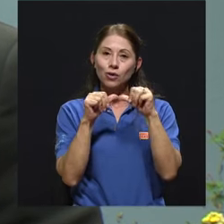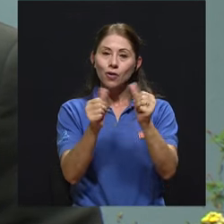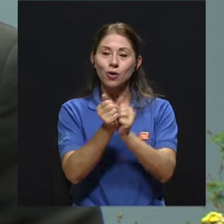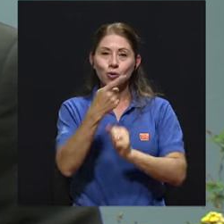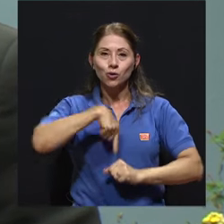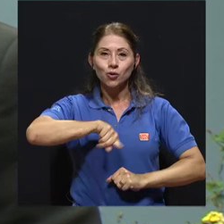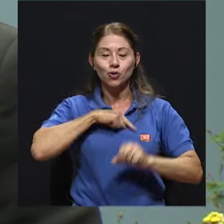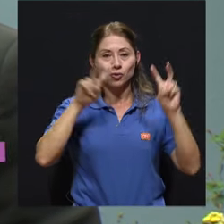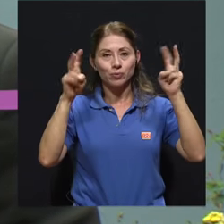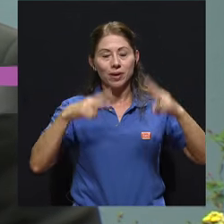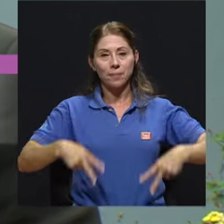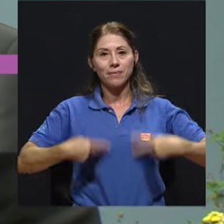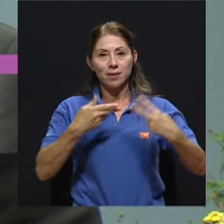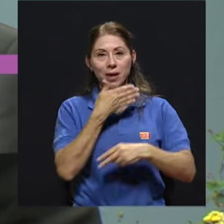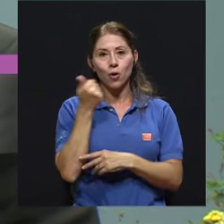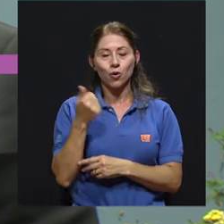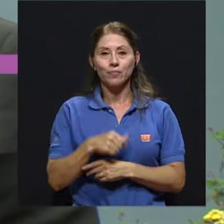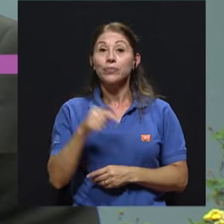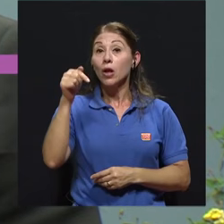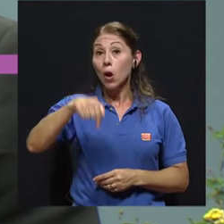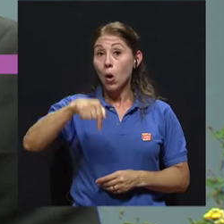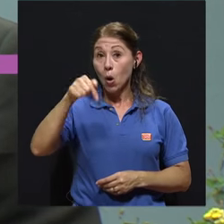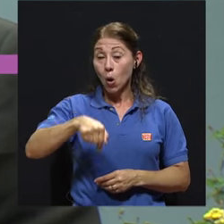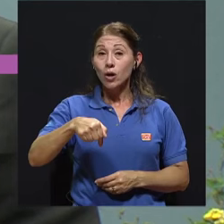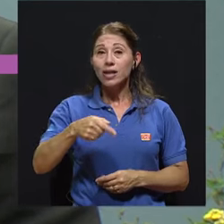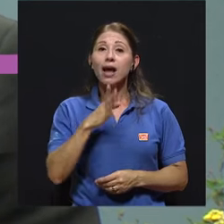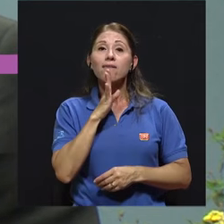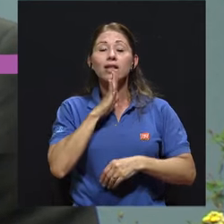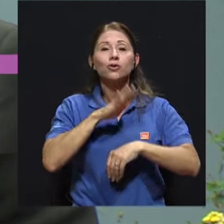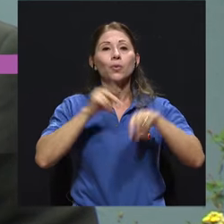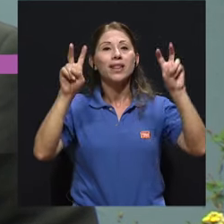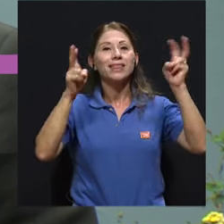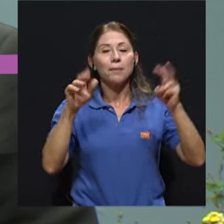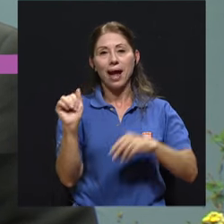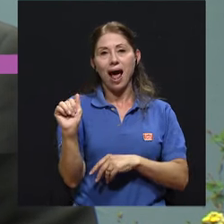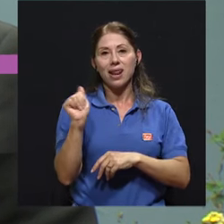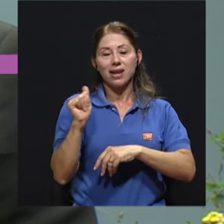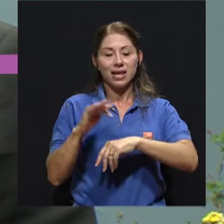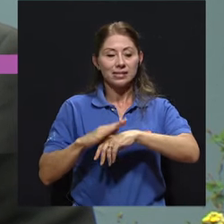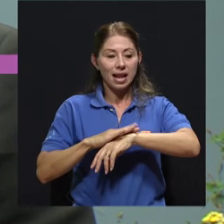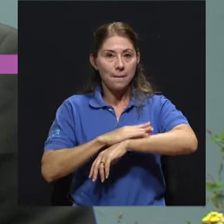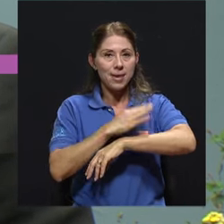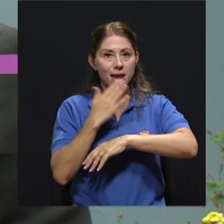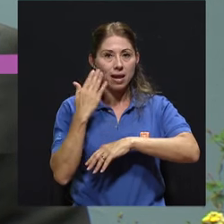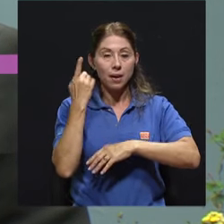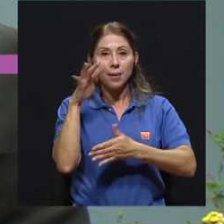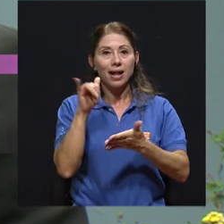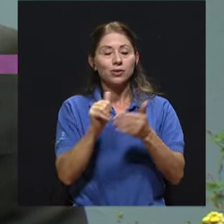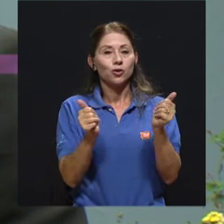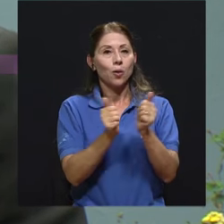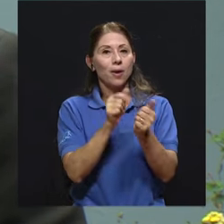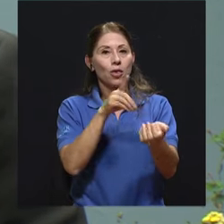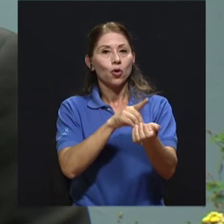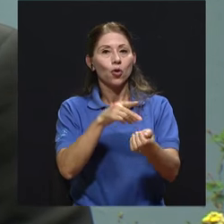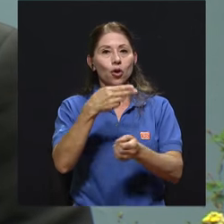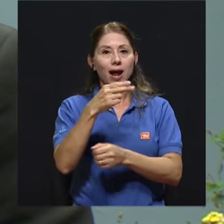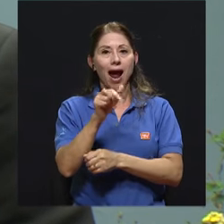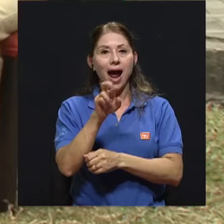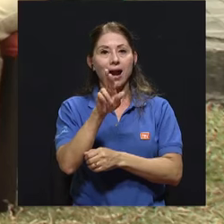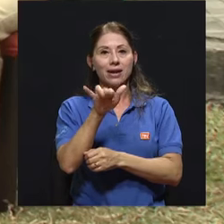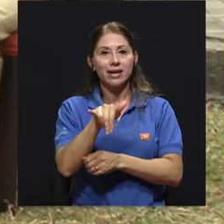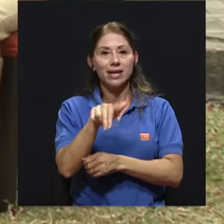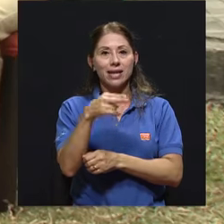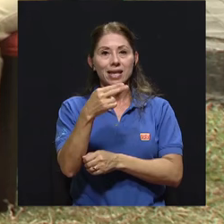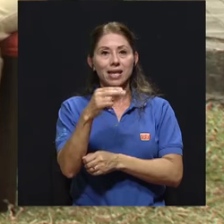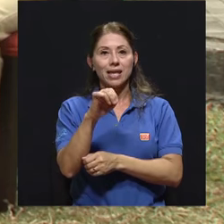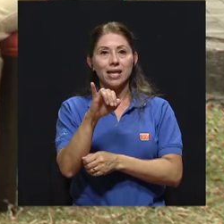Muchísimas gracias por continuar con nosotros en Vivir Mejor. El día de hoy estamos tocando el tema de las alergias en la piel y para esto nos acompaña el